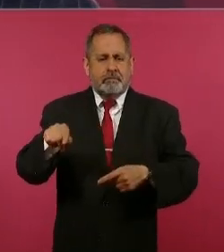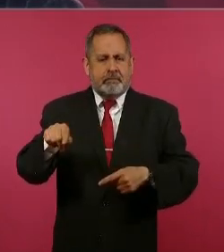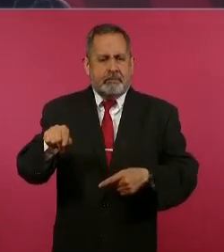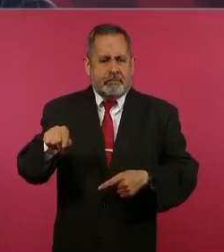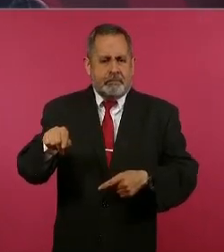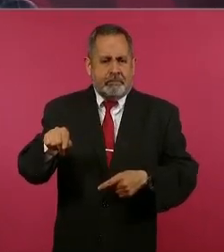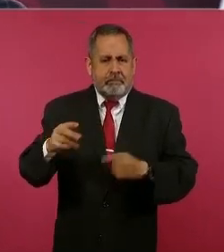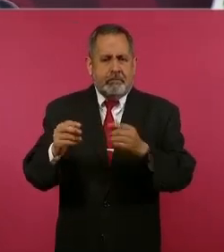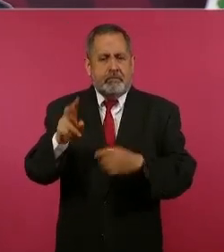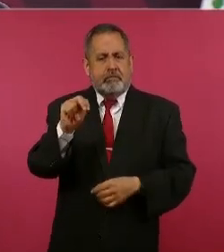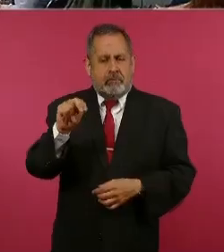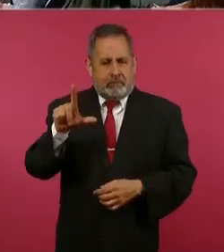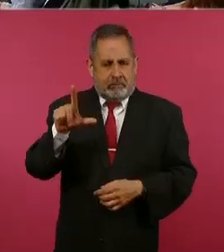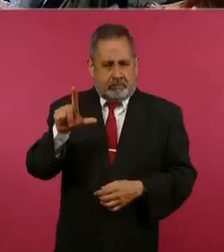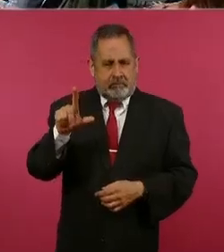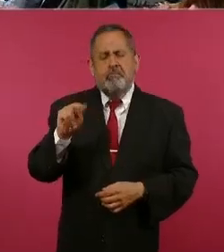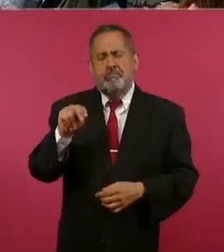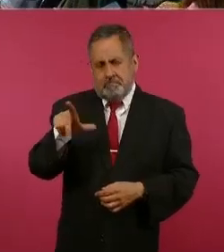a Nuevo León.